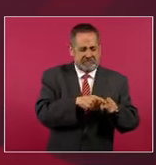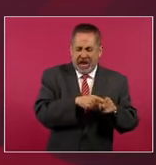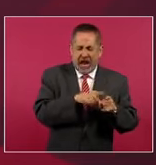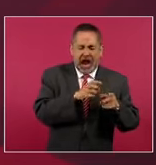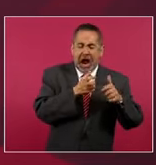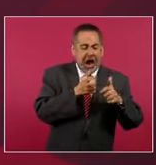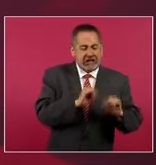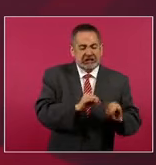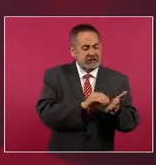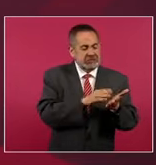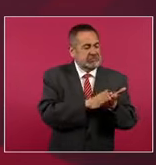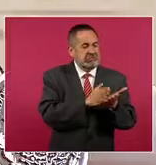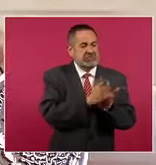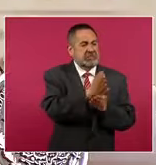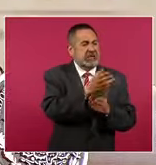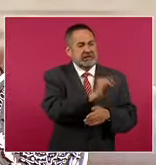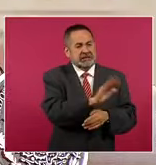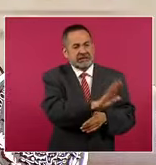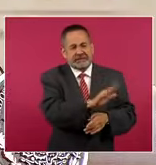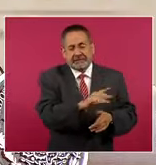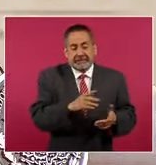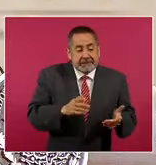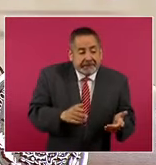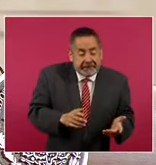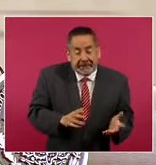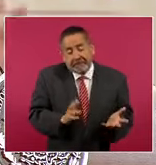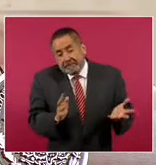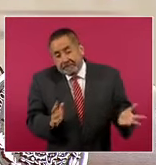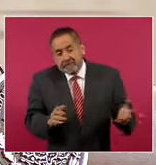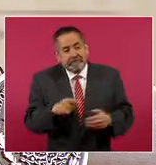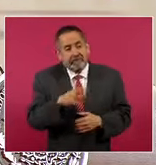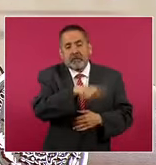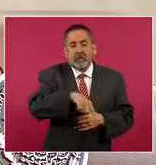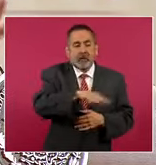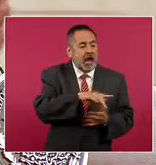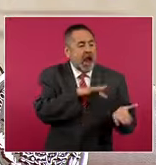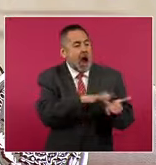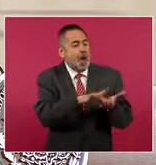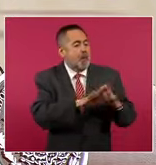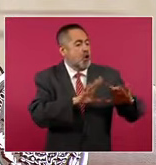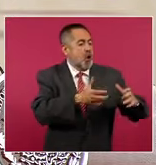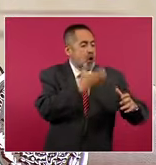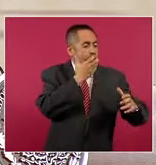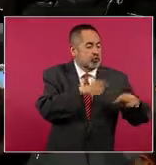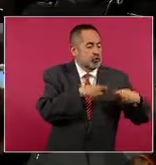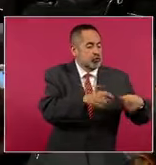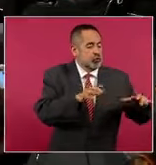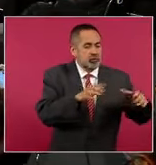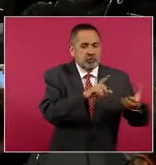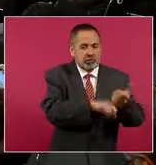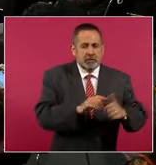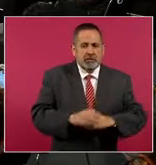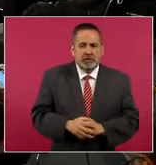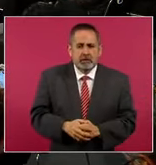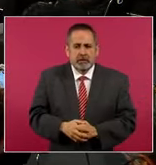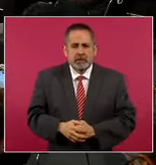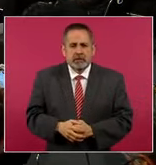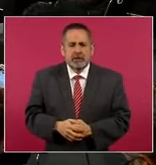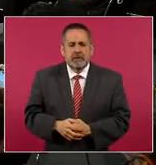definición que tiene que ver con apoyar al bloque conservador. Con la lejanía del poder.